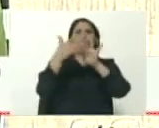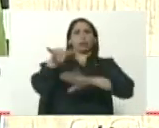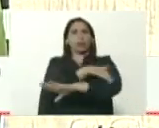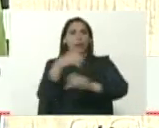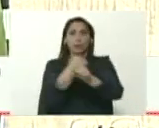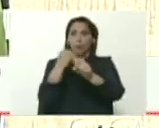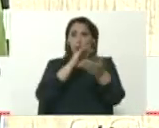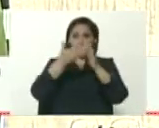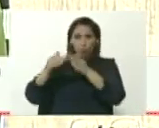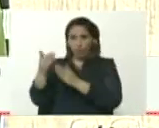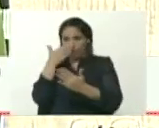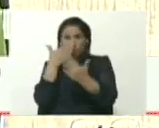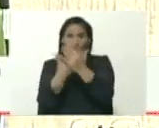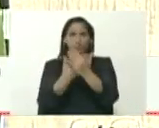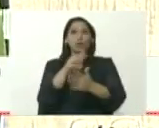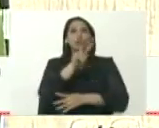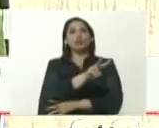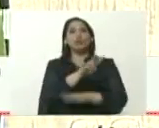comunidad?